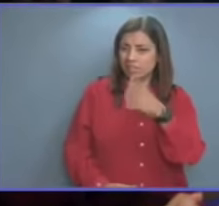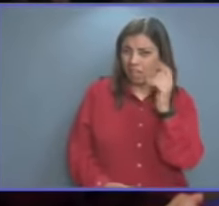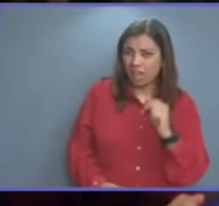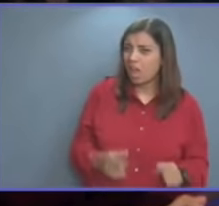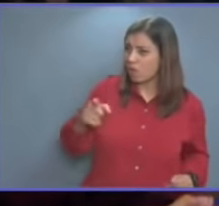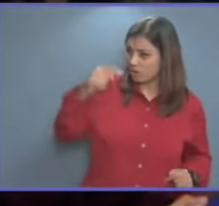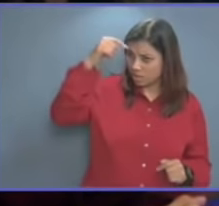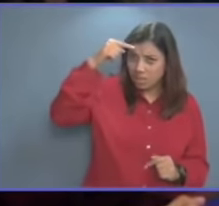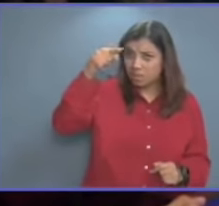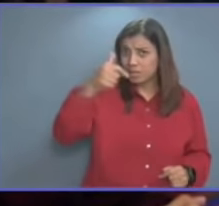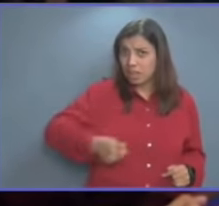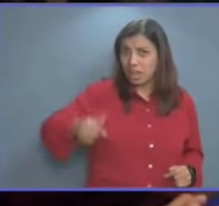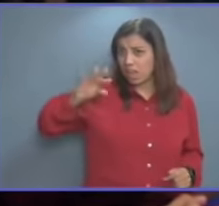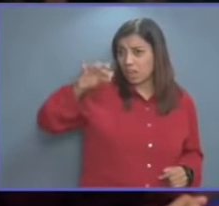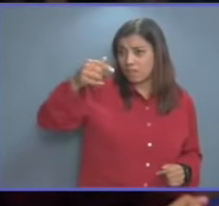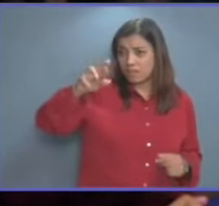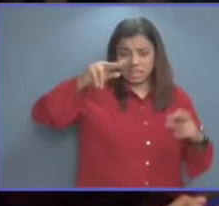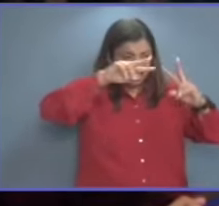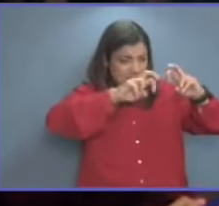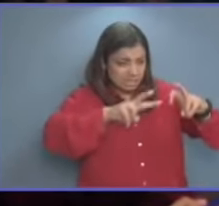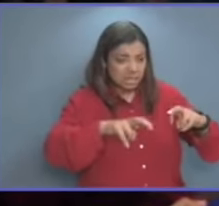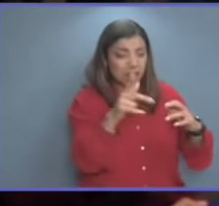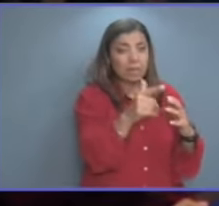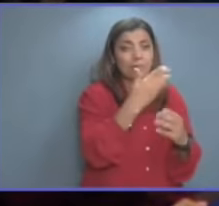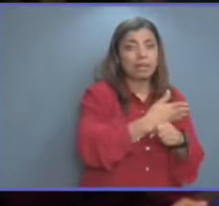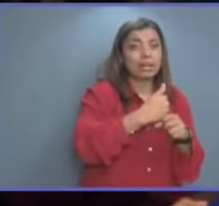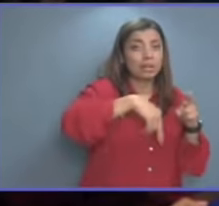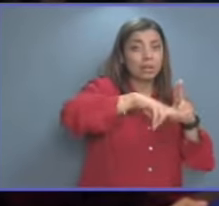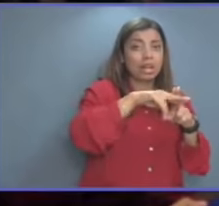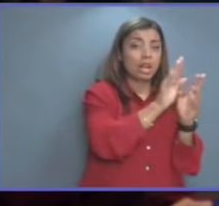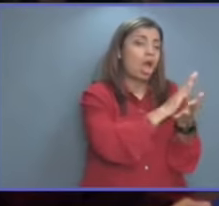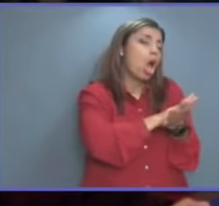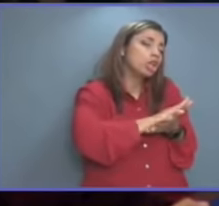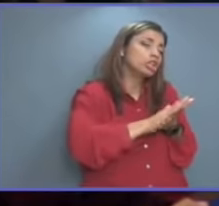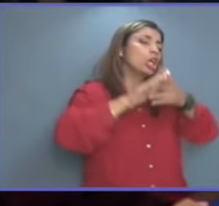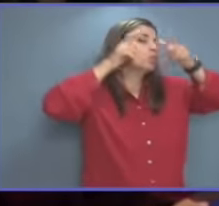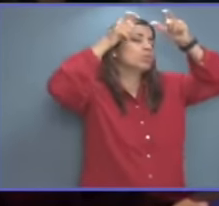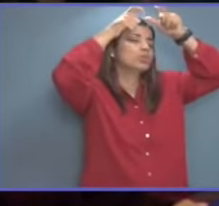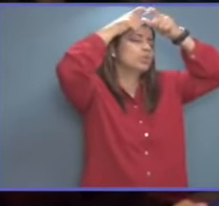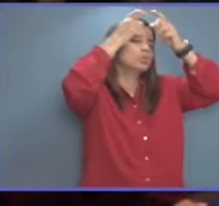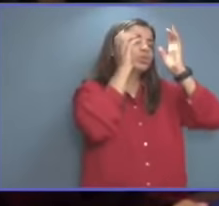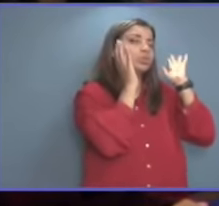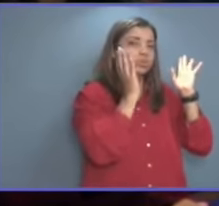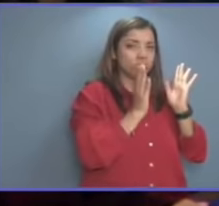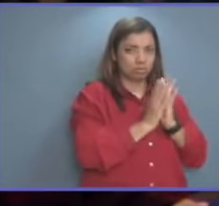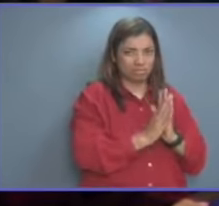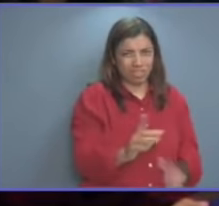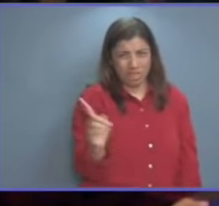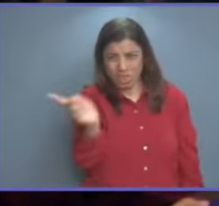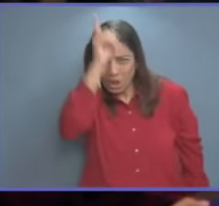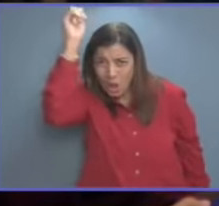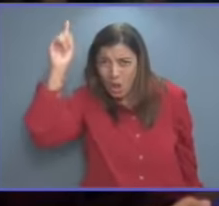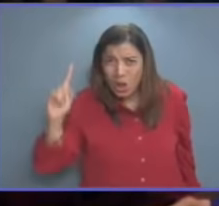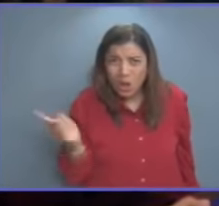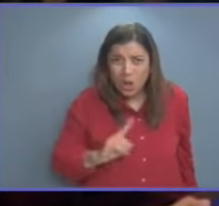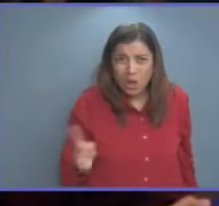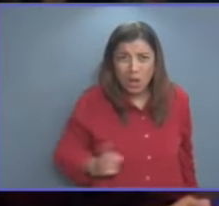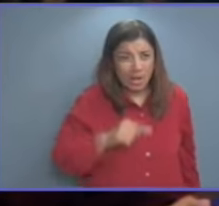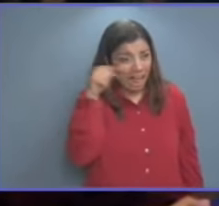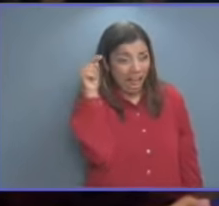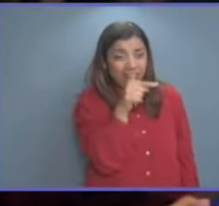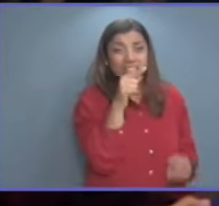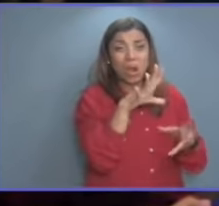se ha iniciado porque los de arena han sido angelitos y santos no se les ha iniciado por